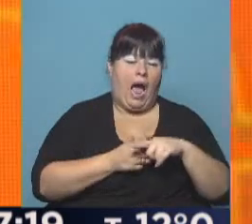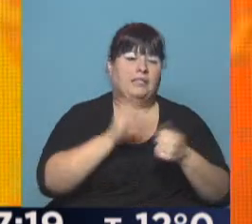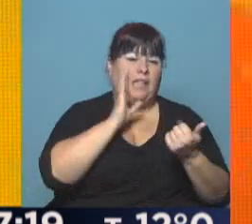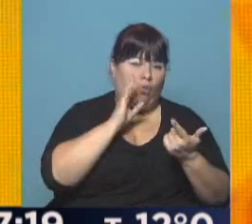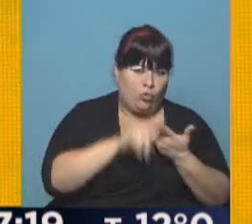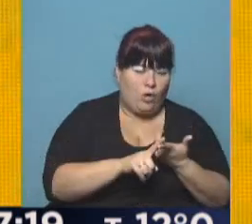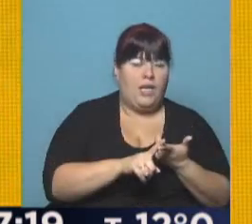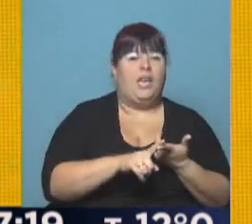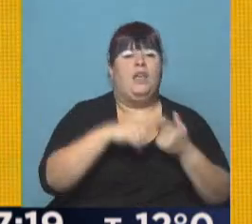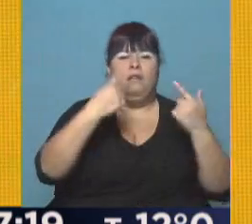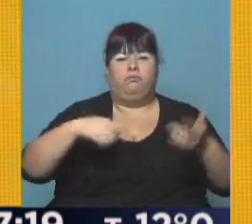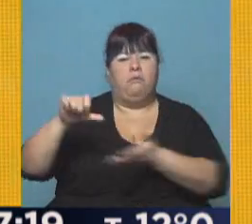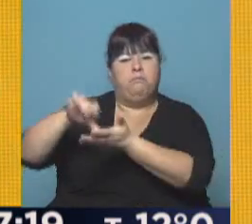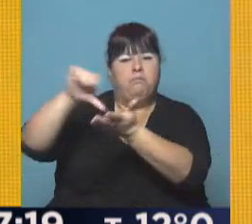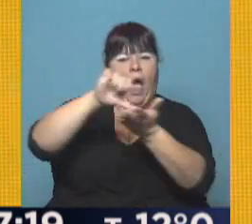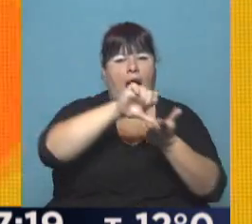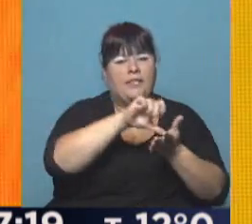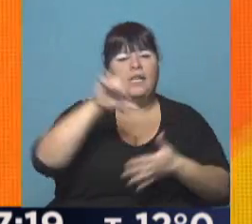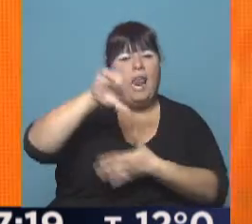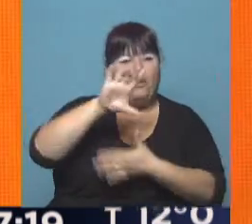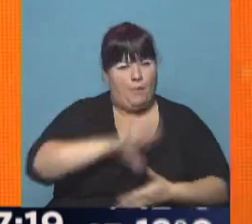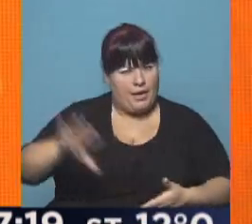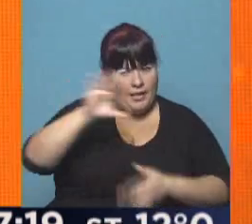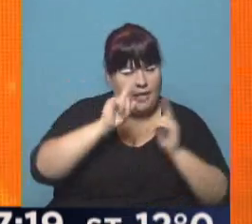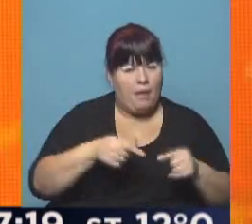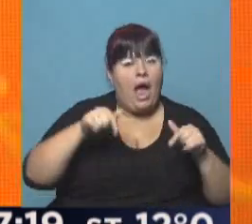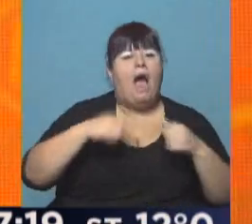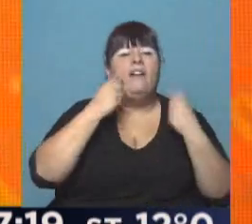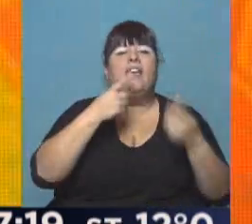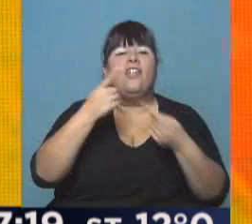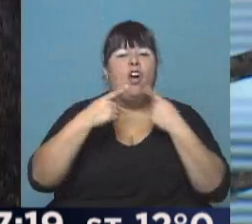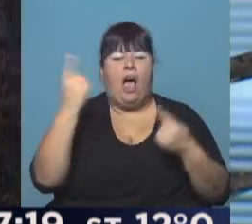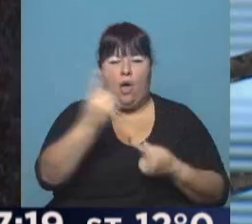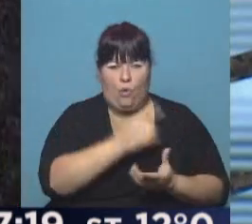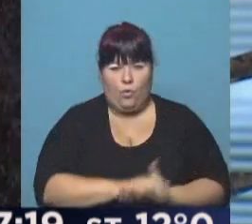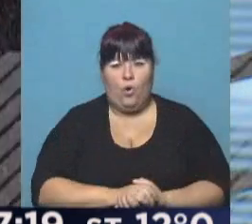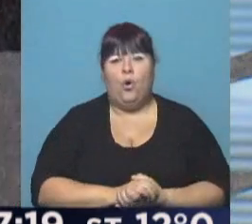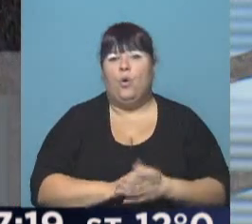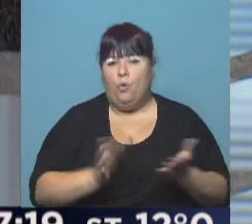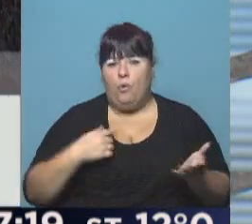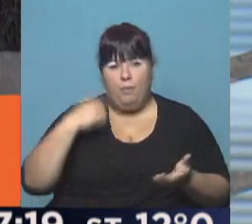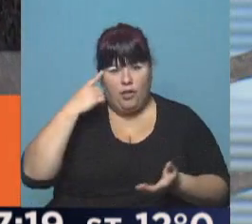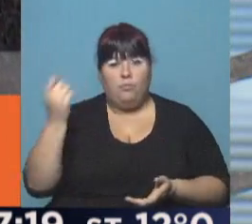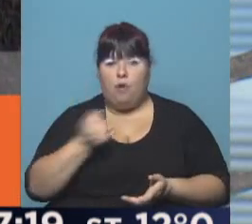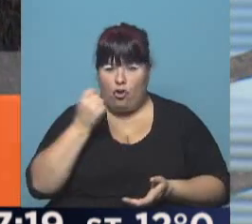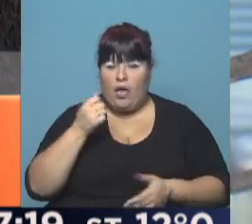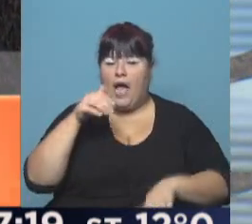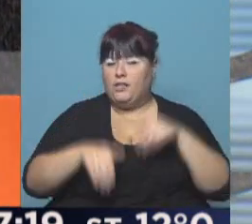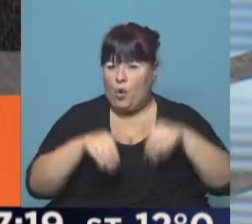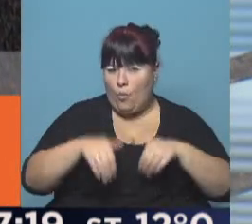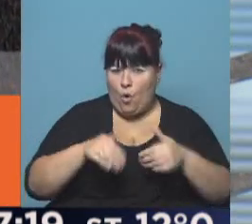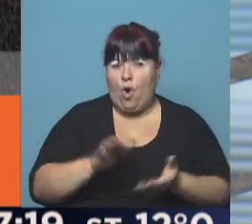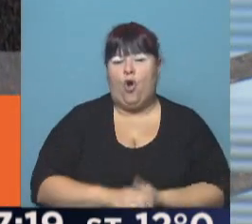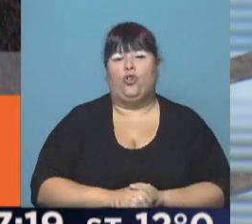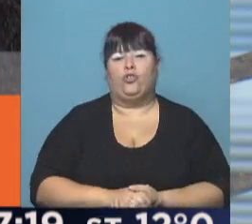Estados Unidos y varios países de la región. Momento de repercusiones, vamos. Bueno, creo que fue importante que hubiera elecciones,